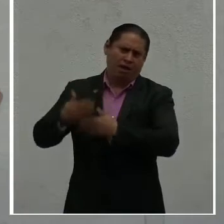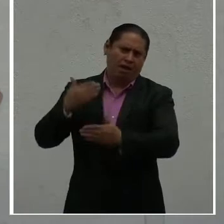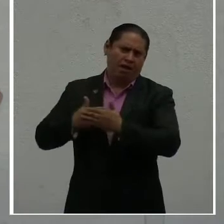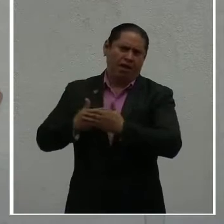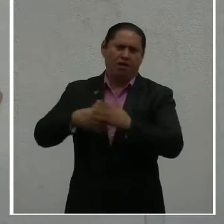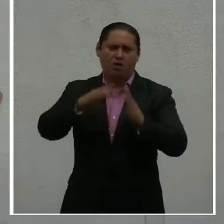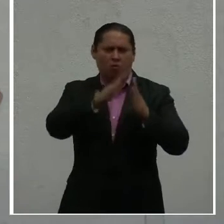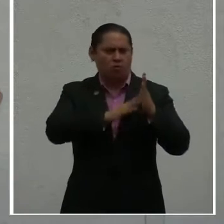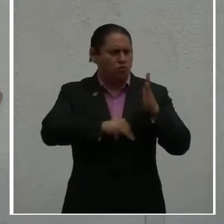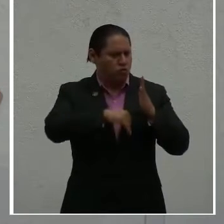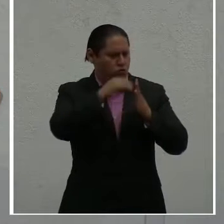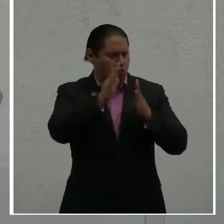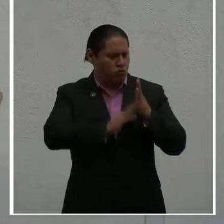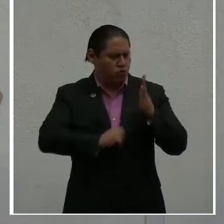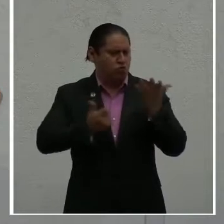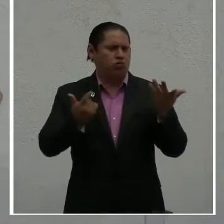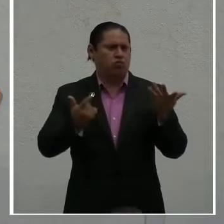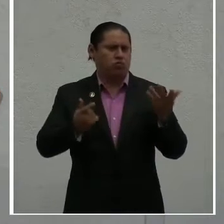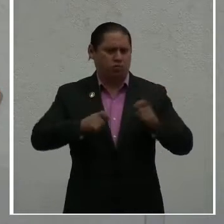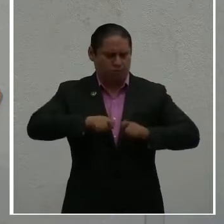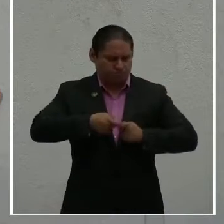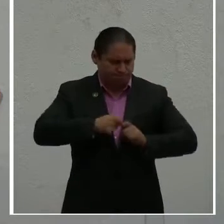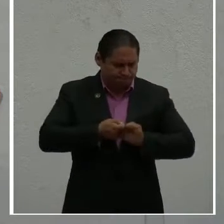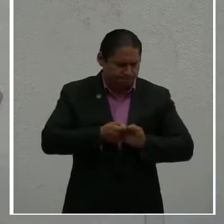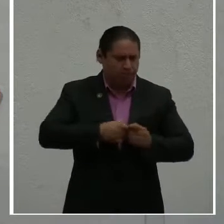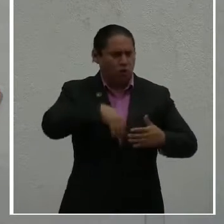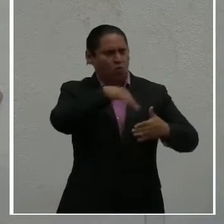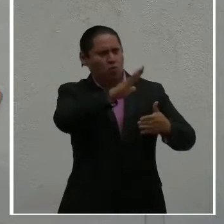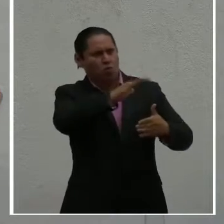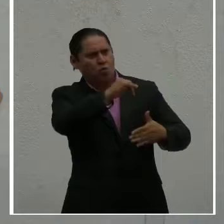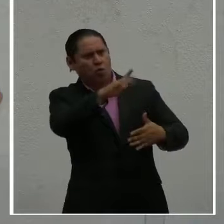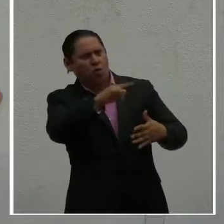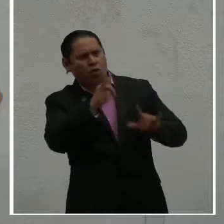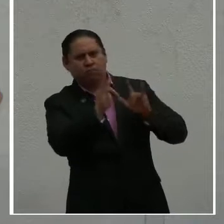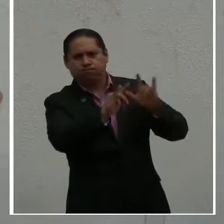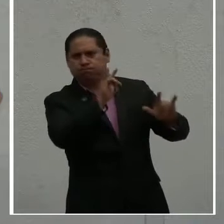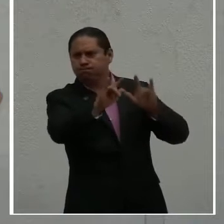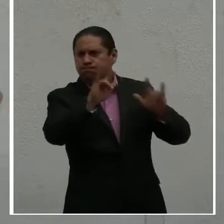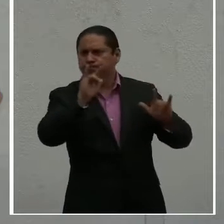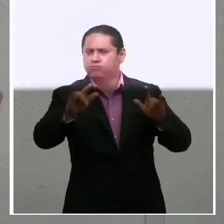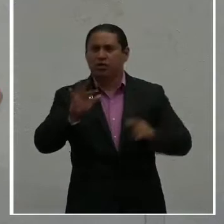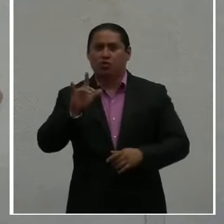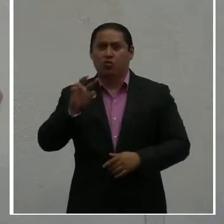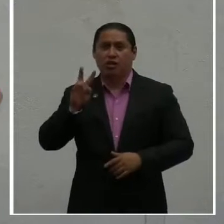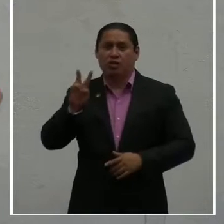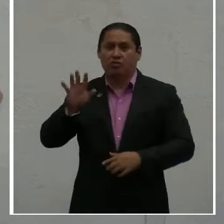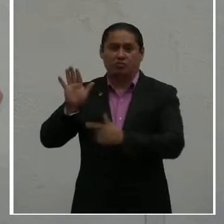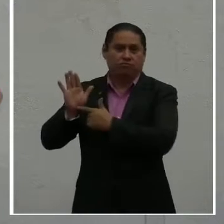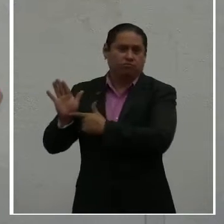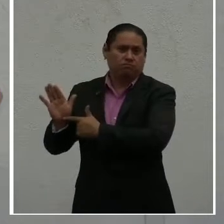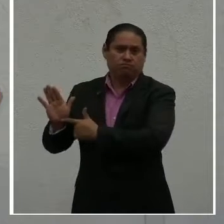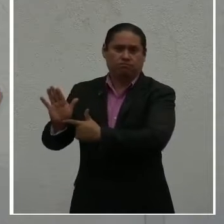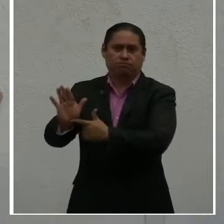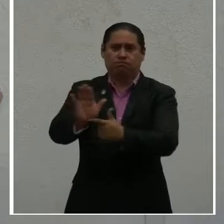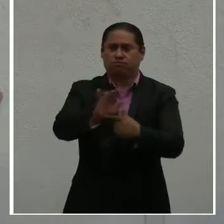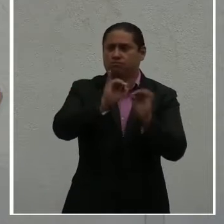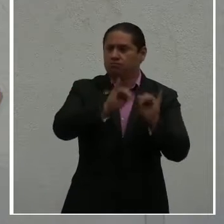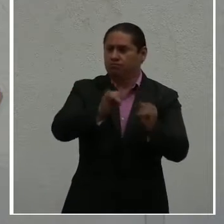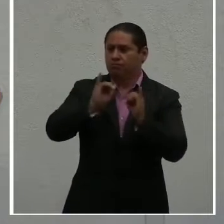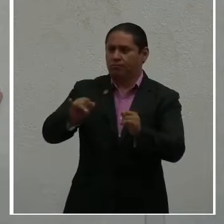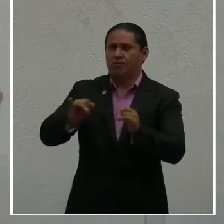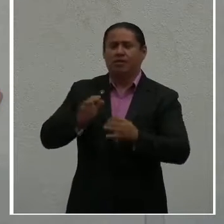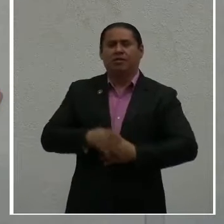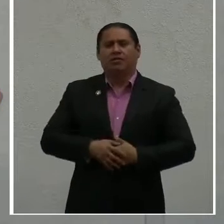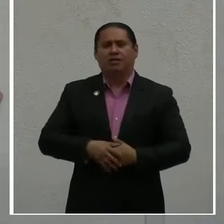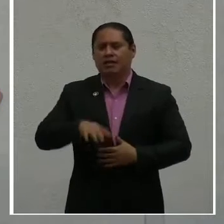pintor, grabador y muralista. Tiene más de 52 exposiciones individuales y alrededor